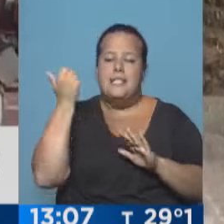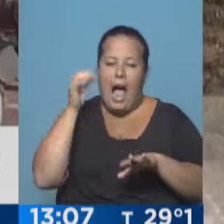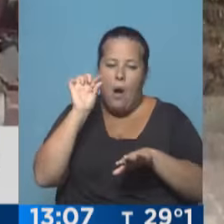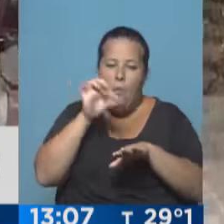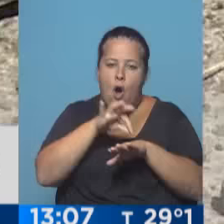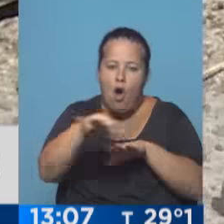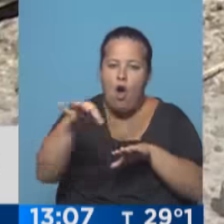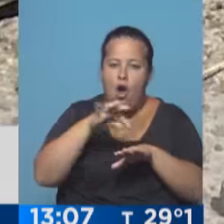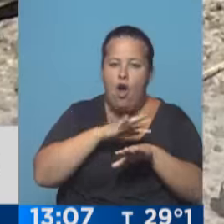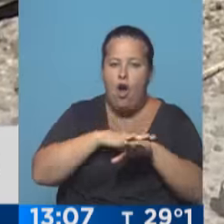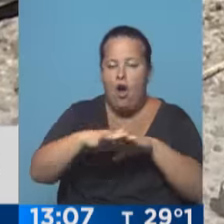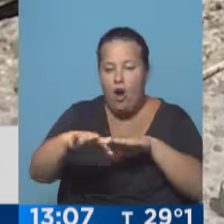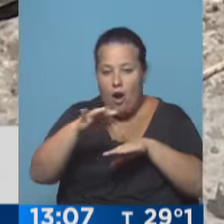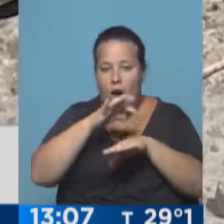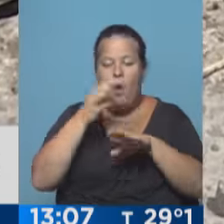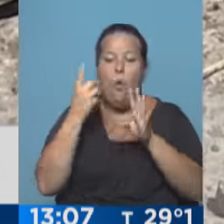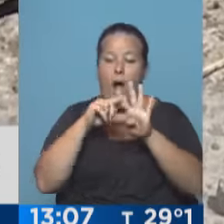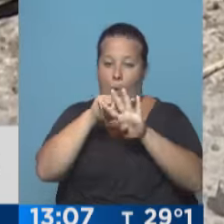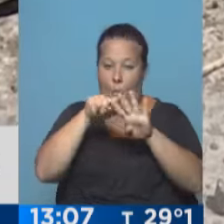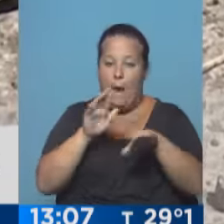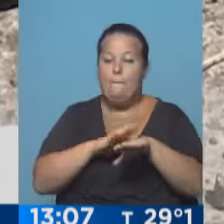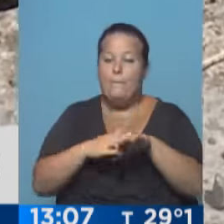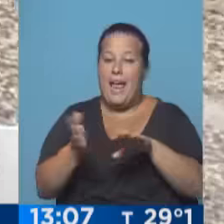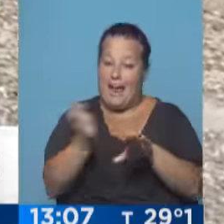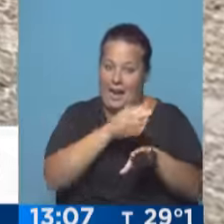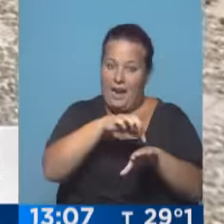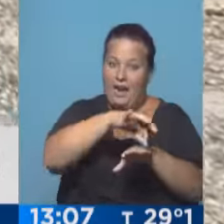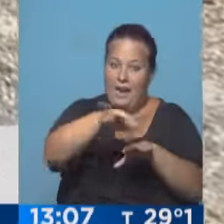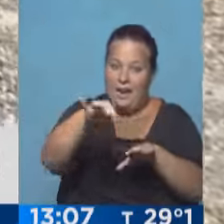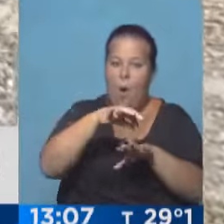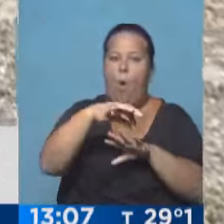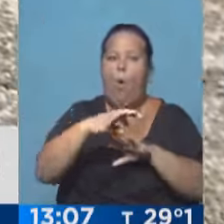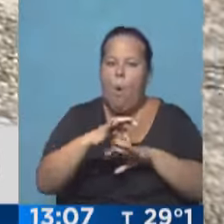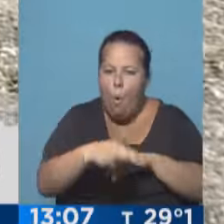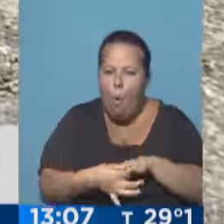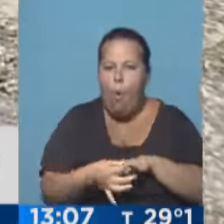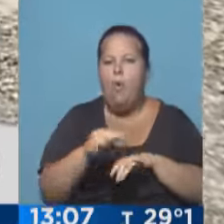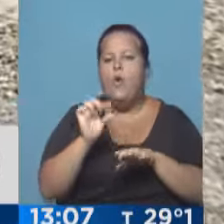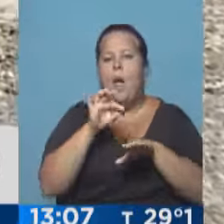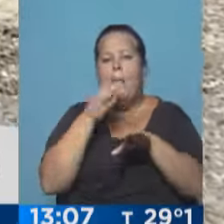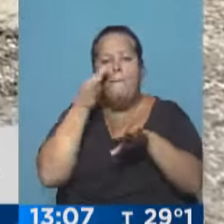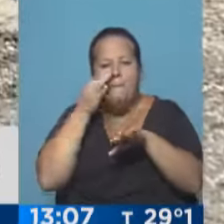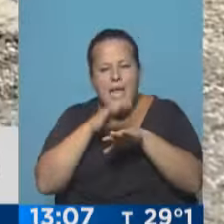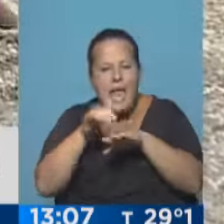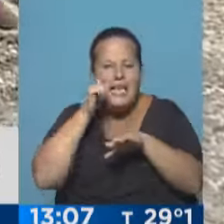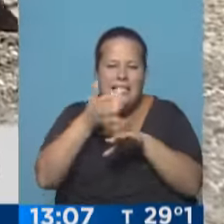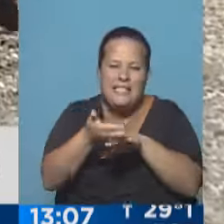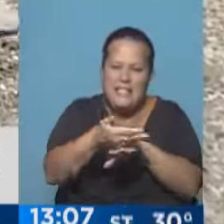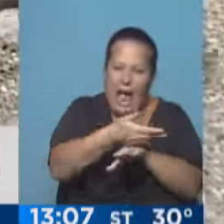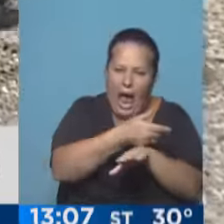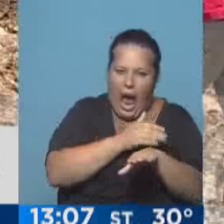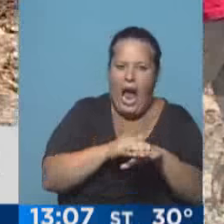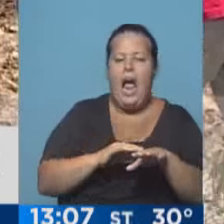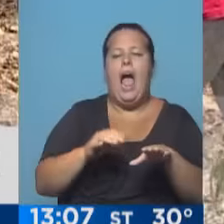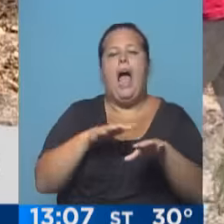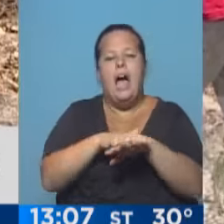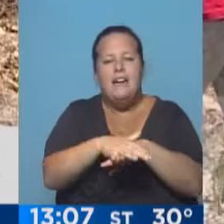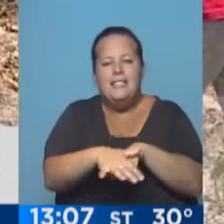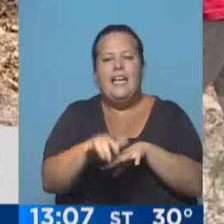partes de las distales de los cuatro dedos del pie izquierdo, uñas, algún poco tejido más de lastimadura, tejidos que